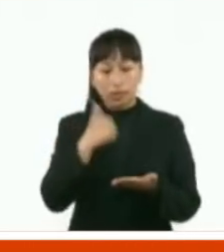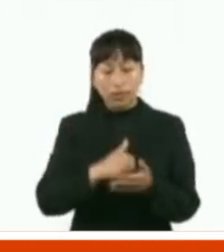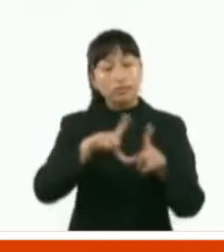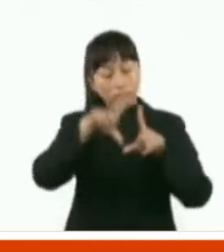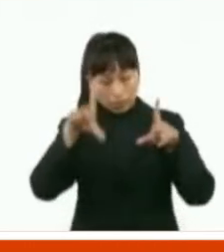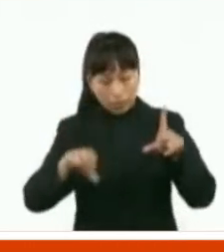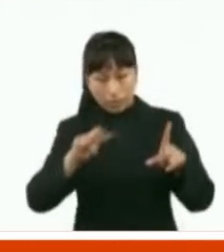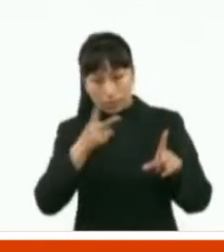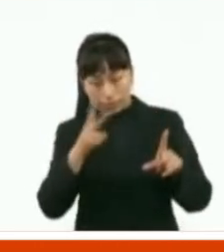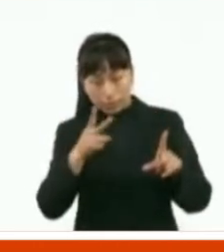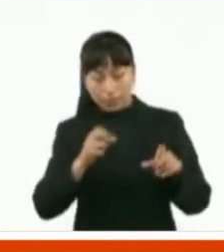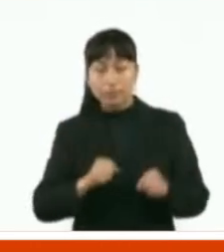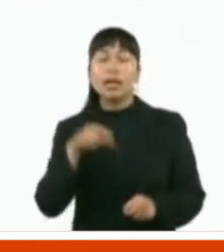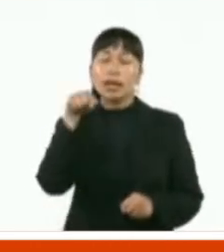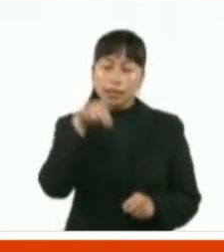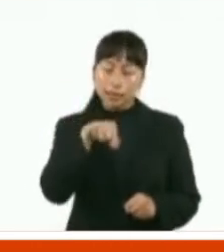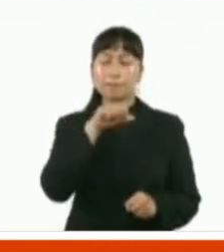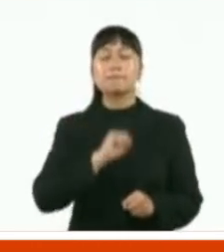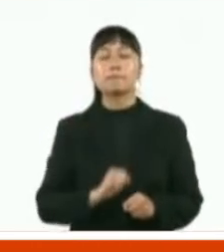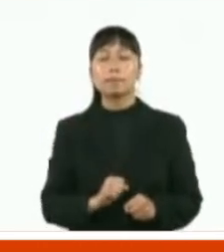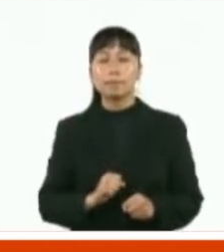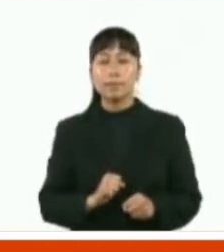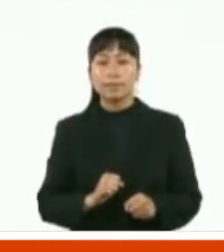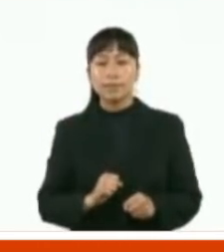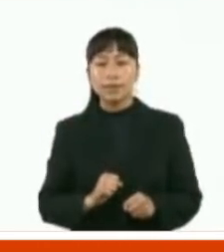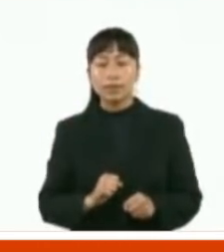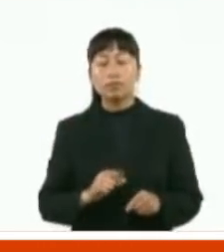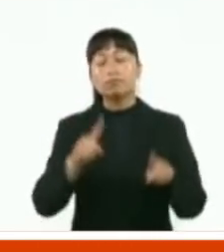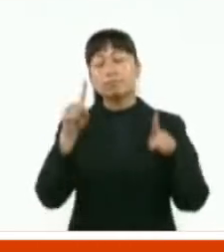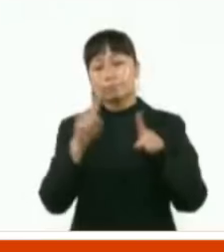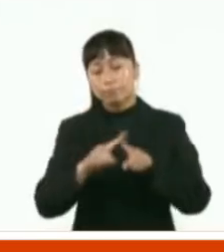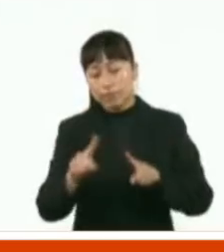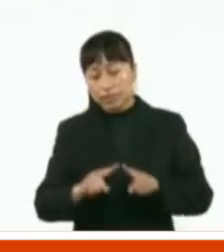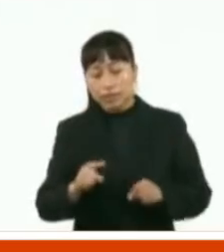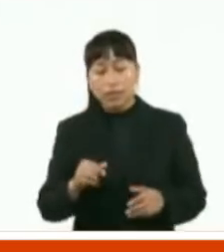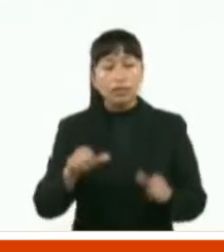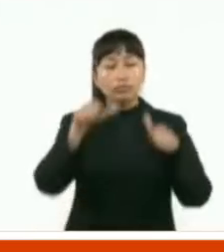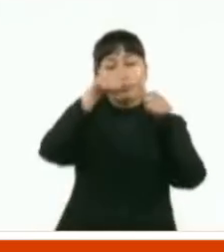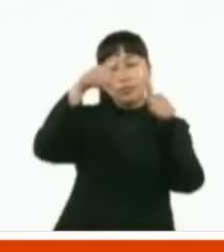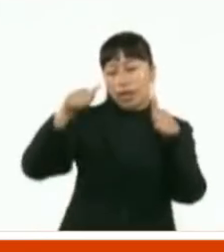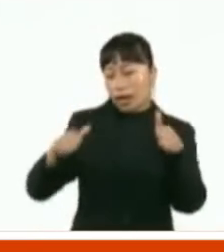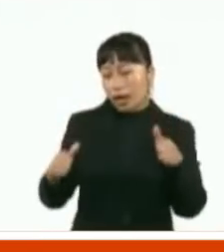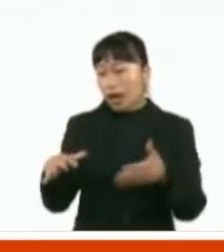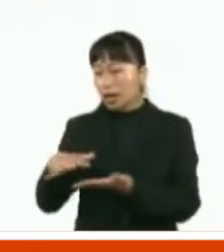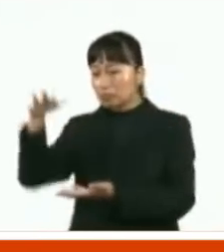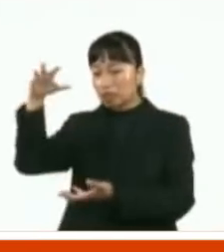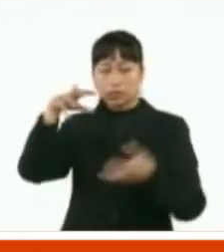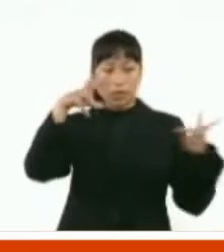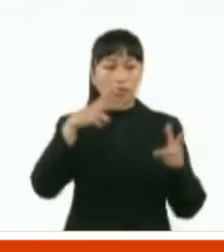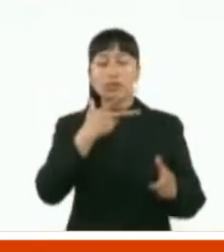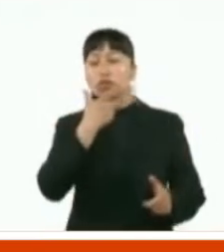Y aquí en este paseo, pues había distintas esculturas, estatuas, a hombres,